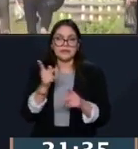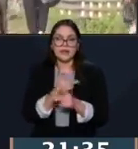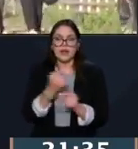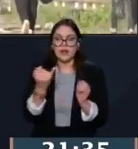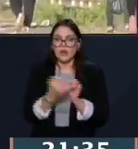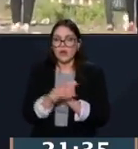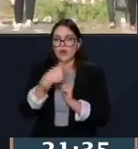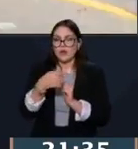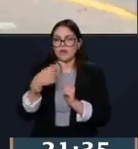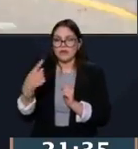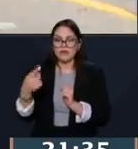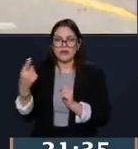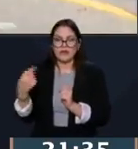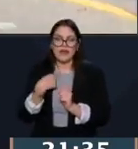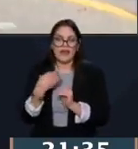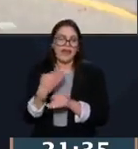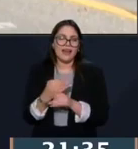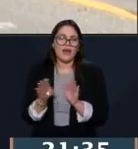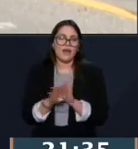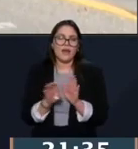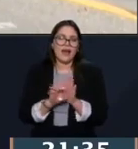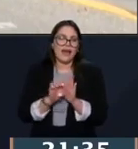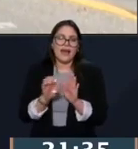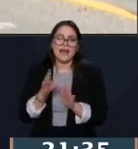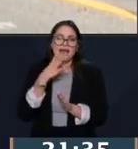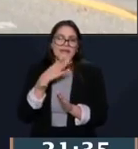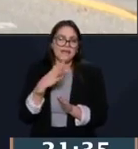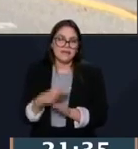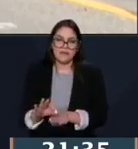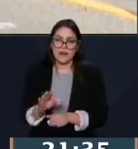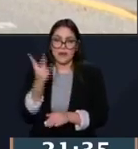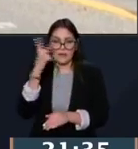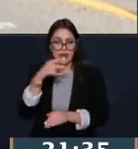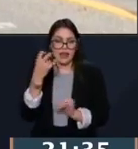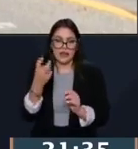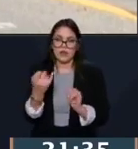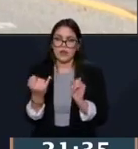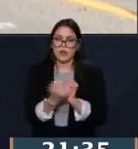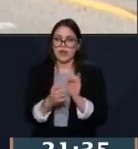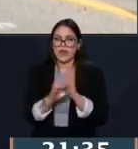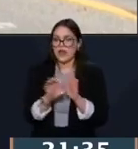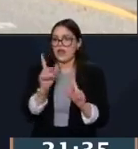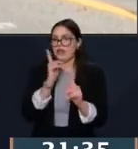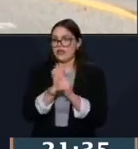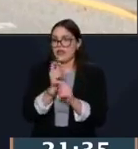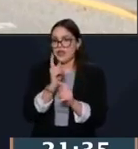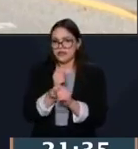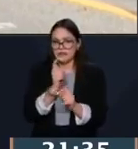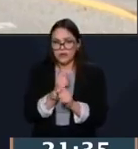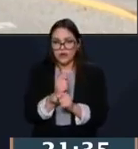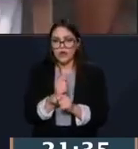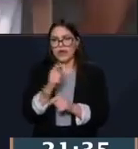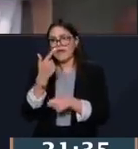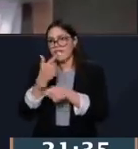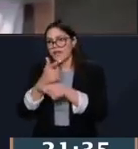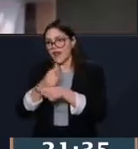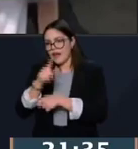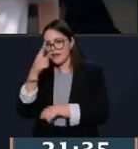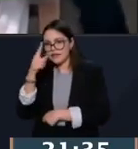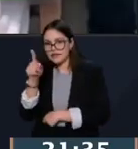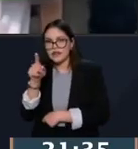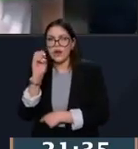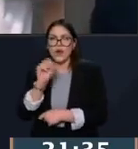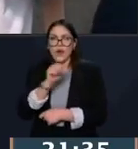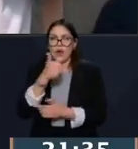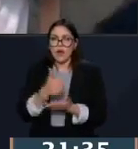Entonces, te digo, di un ejemplo de lo más normal, pero así con el transporte público, con cualquier taxi, con cualquier tipo de